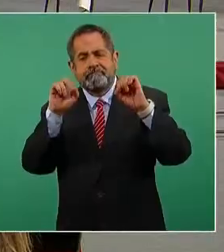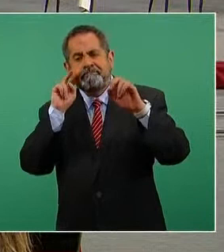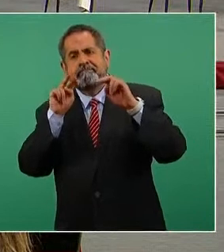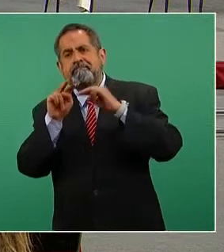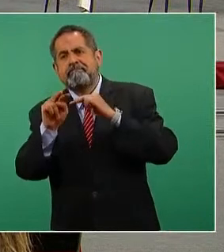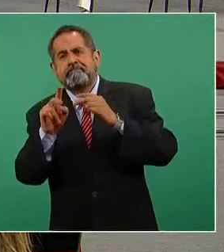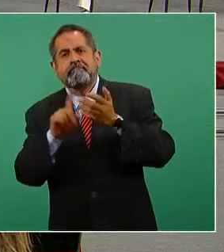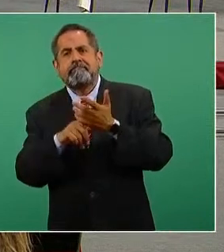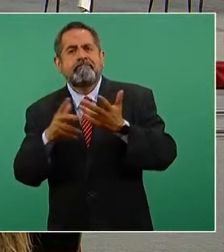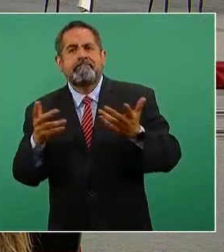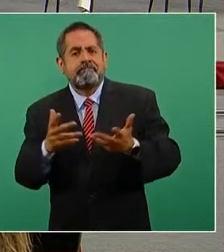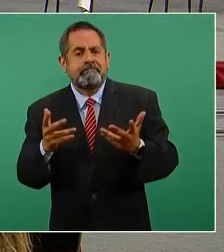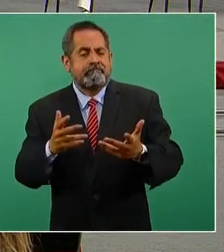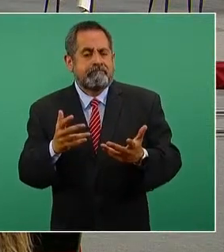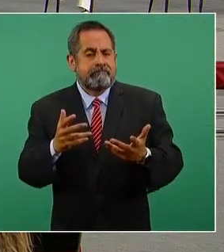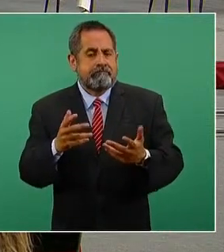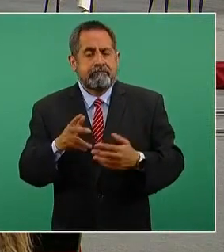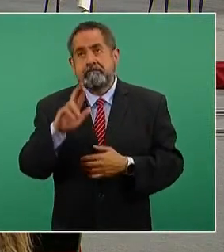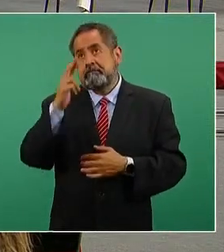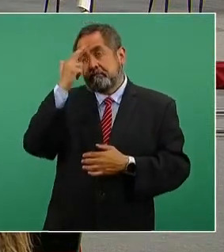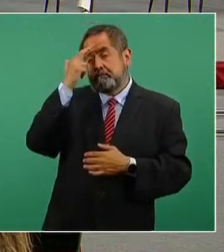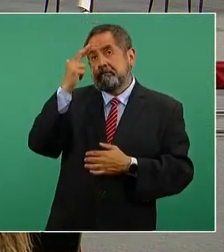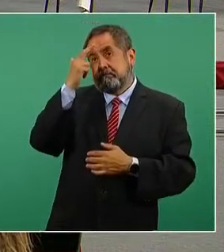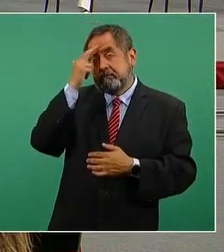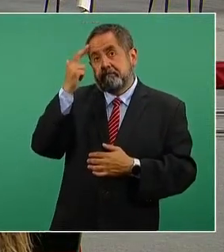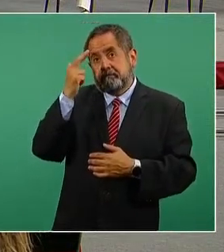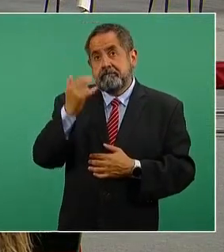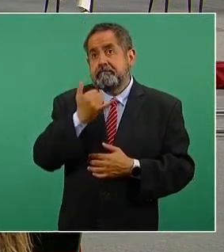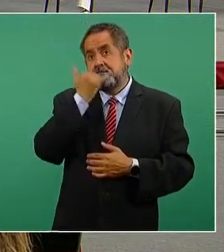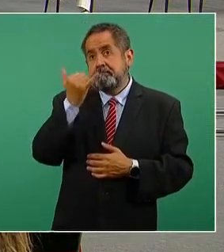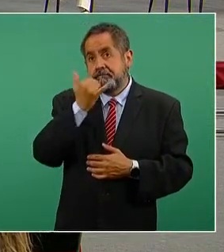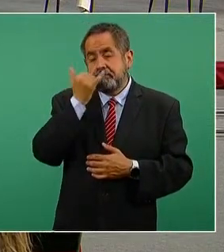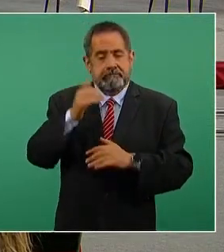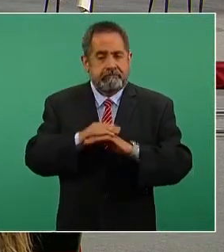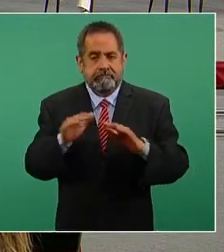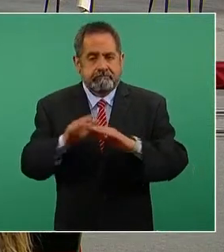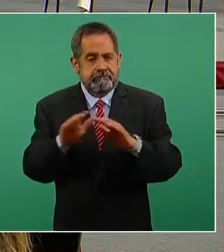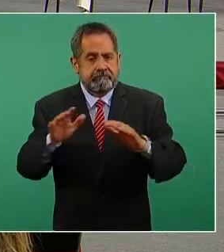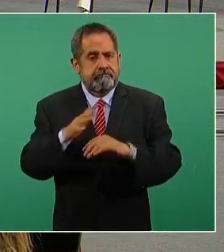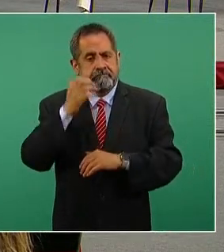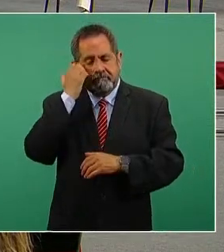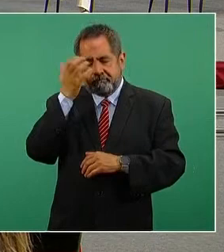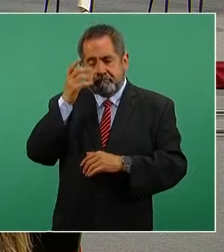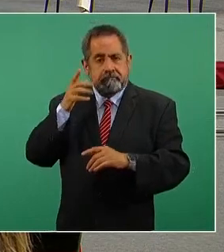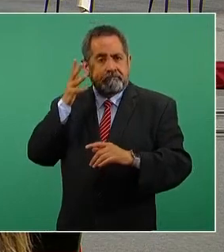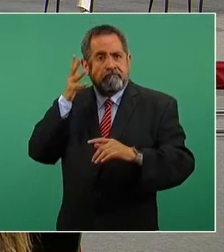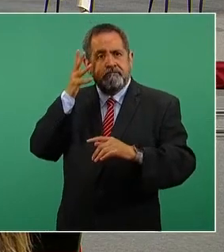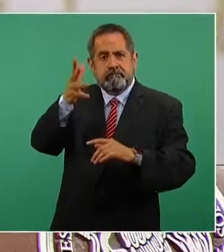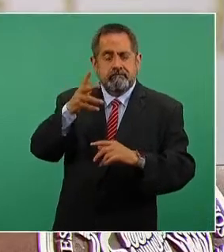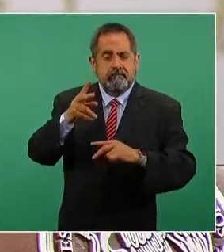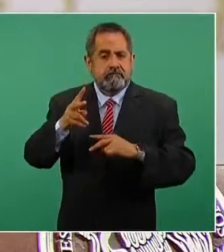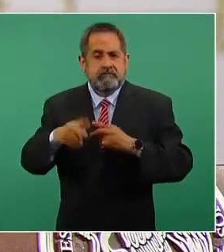En vez de seguir recordando y basarnos en los errores del pasado,